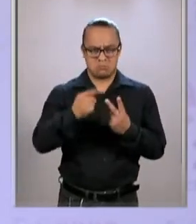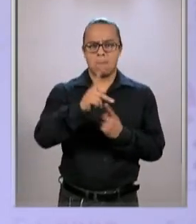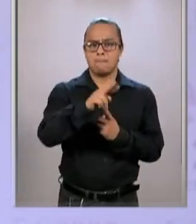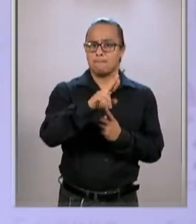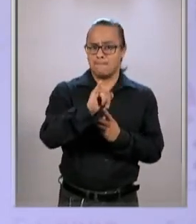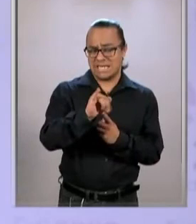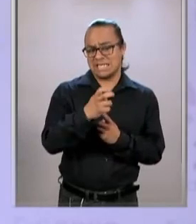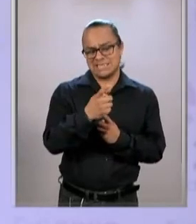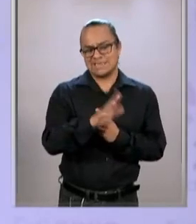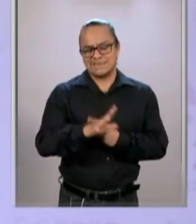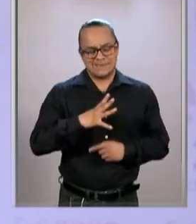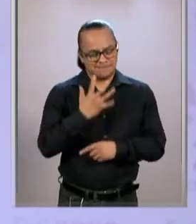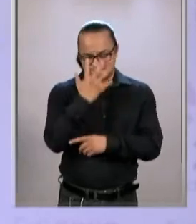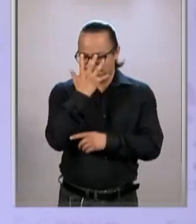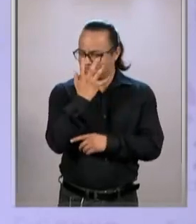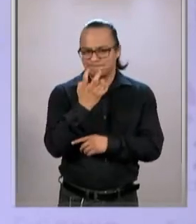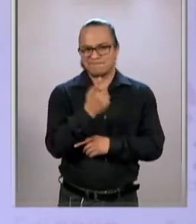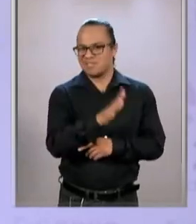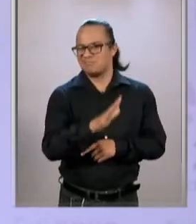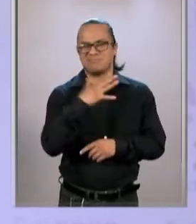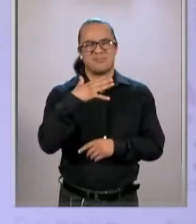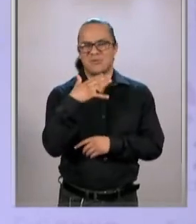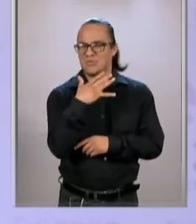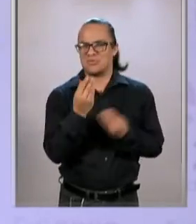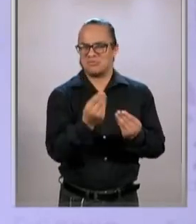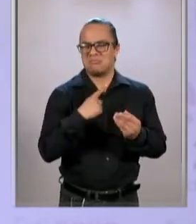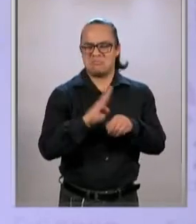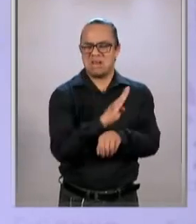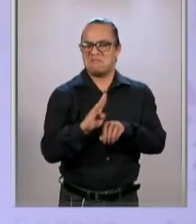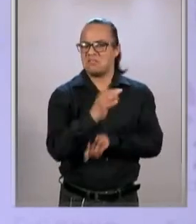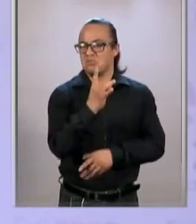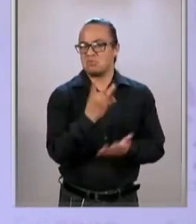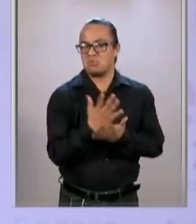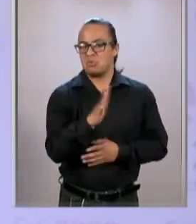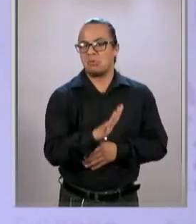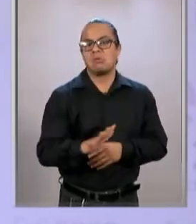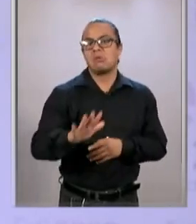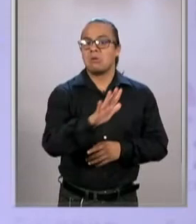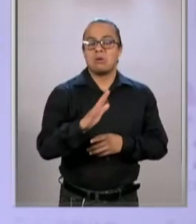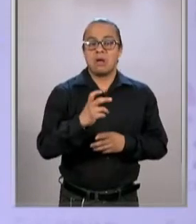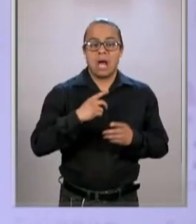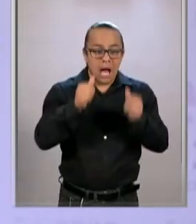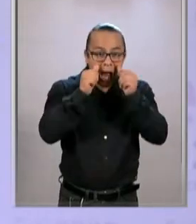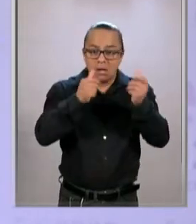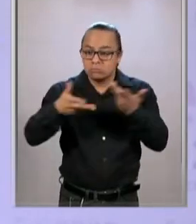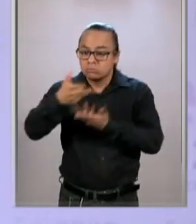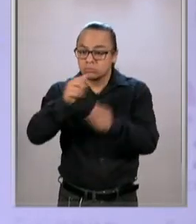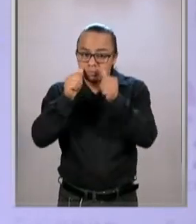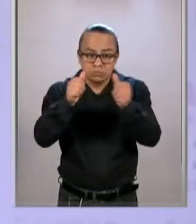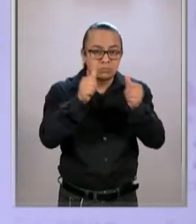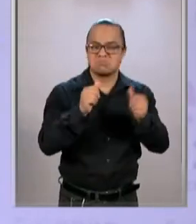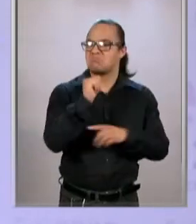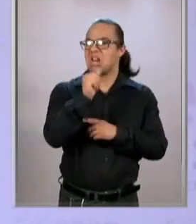que con mucha pena lo digo, pues es sinónimo de corrupción, de privilegios, de falta de escucha y atención a las necesidades de